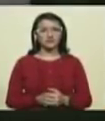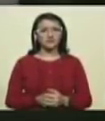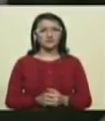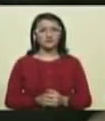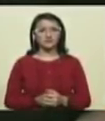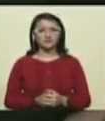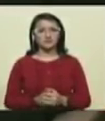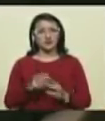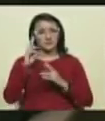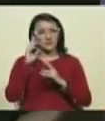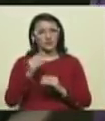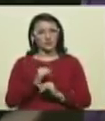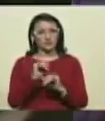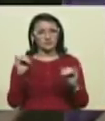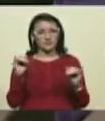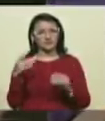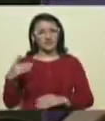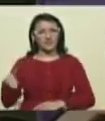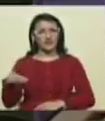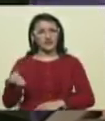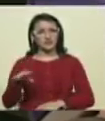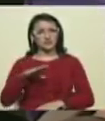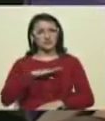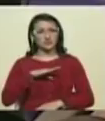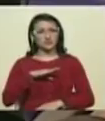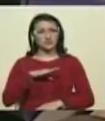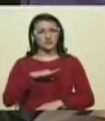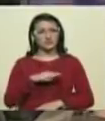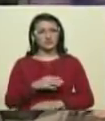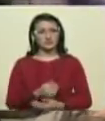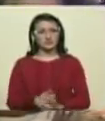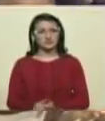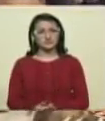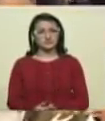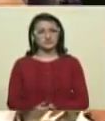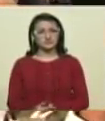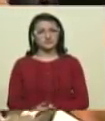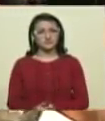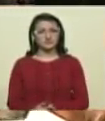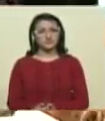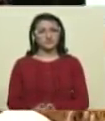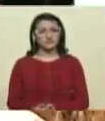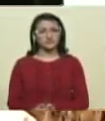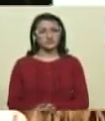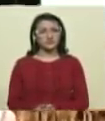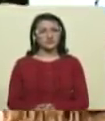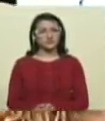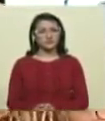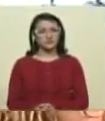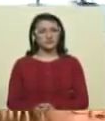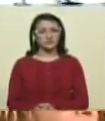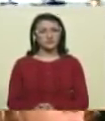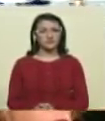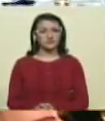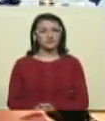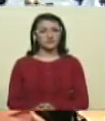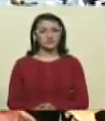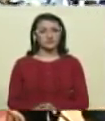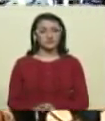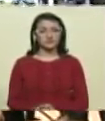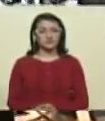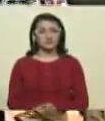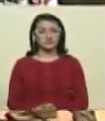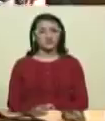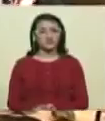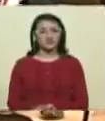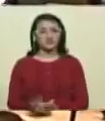independencia y el derecho que tenemos nosotros a decidir nosotros los venezolanos, cómo queremos ser gobernados, por quién